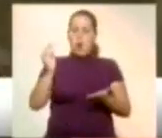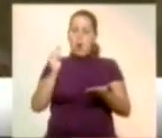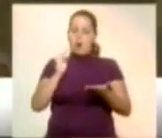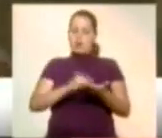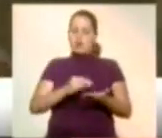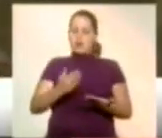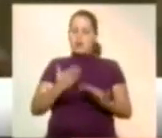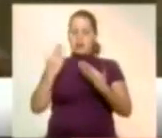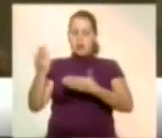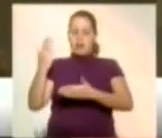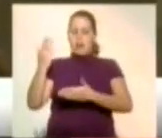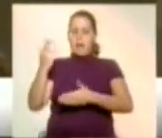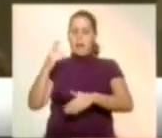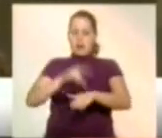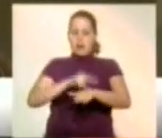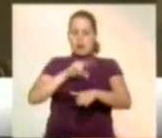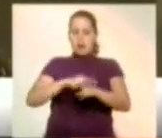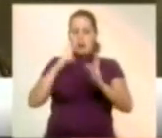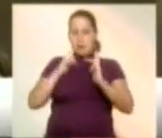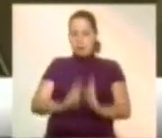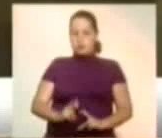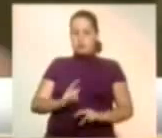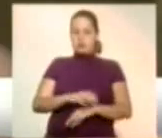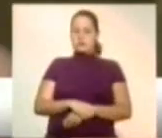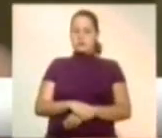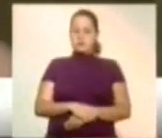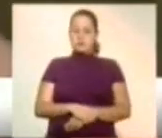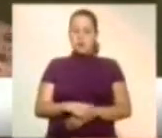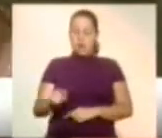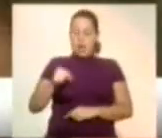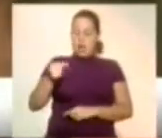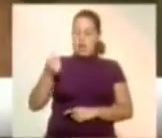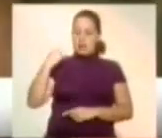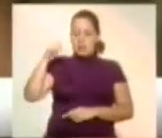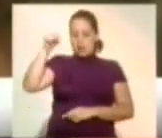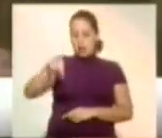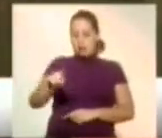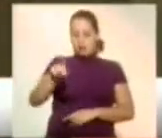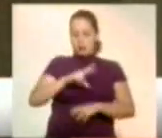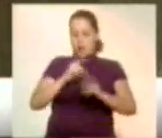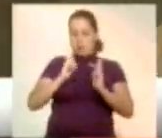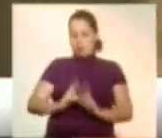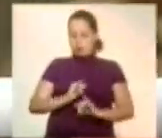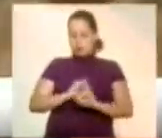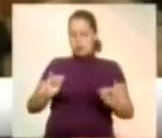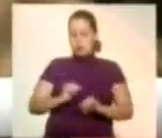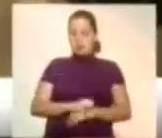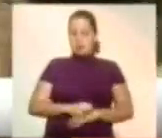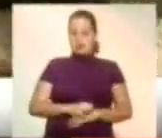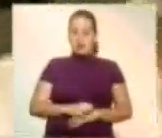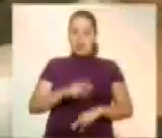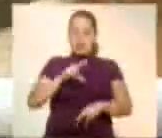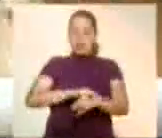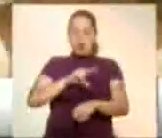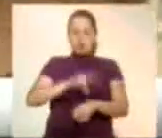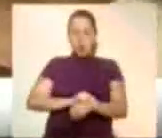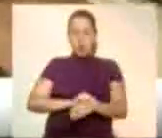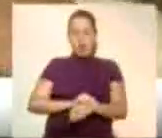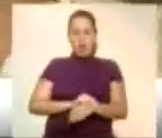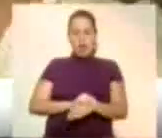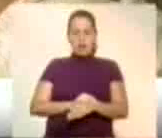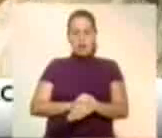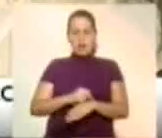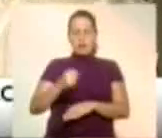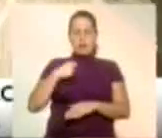médico? No, nada más era ayer y hoy por ahorita. Bien, eran entonces declaraciones de la doctora